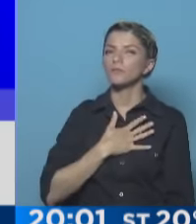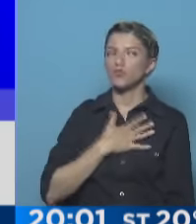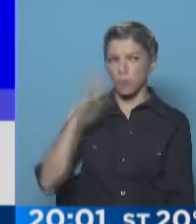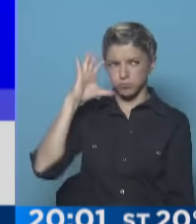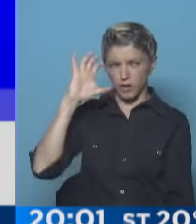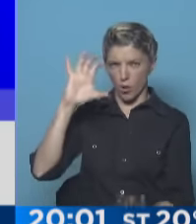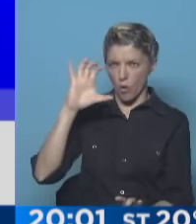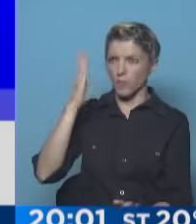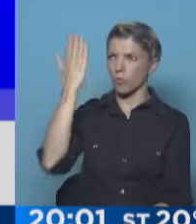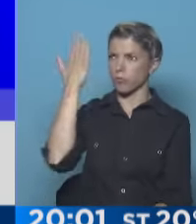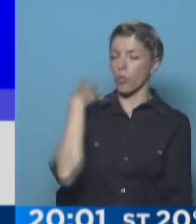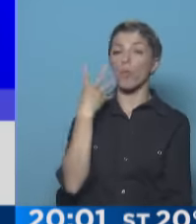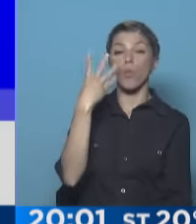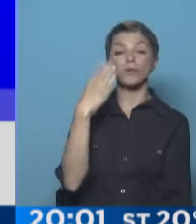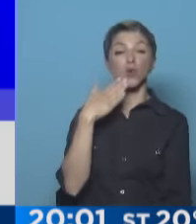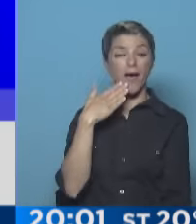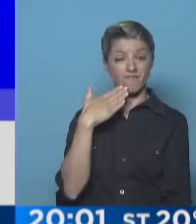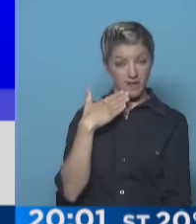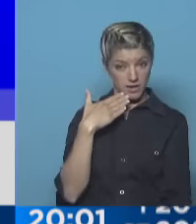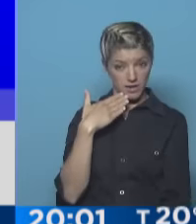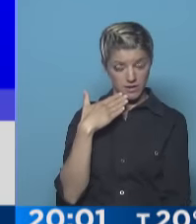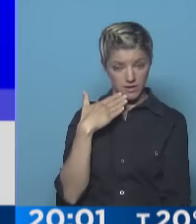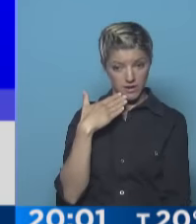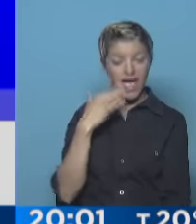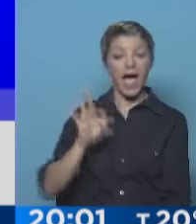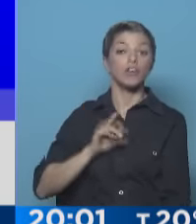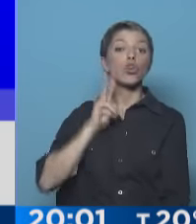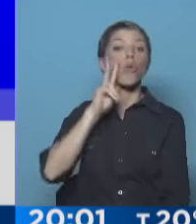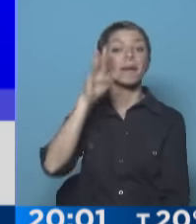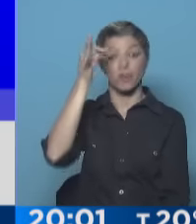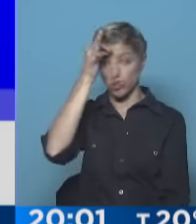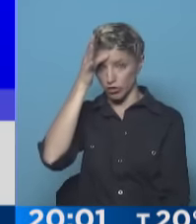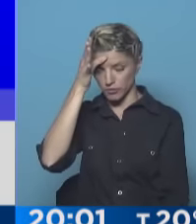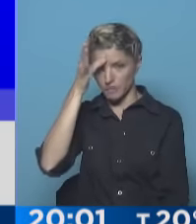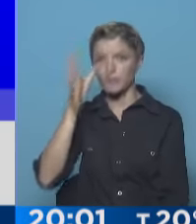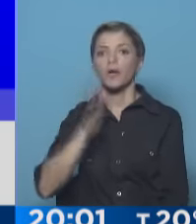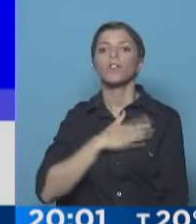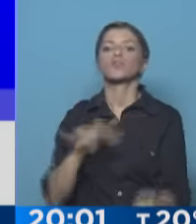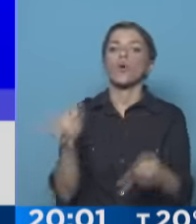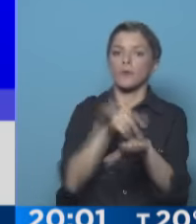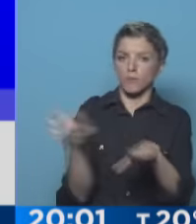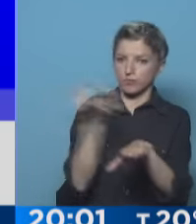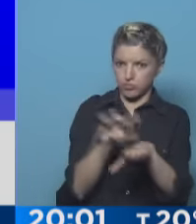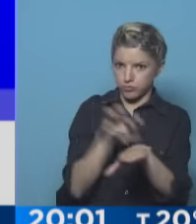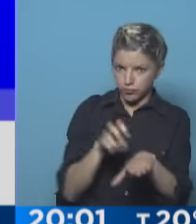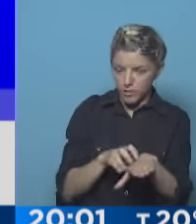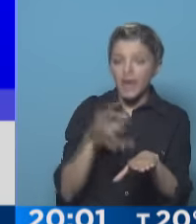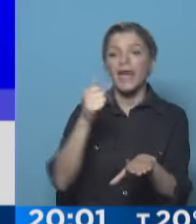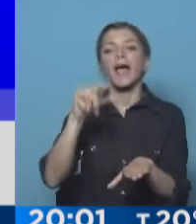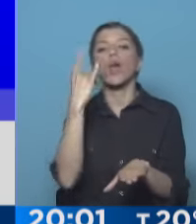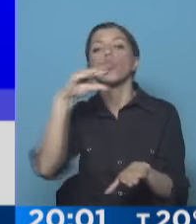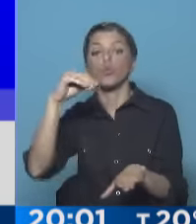abril no me lo voy olvidar jamás el 4 de abril 2012 cuando nos subimos a un avión con Miguel galucho y fuimos a